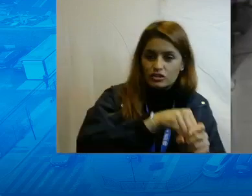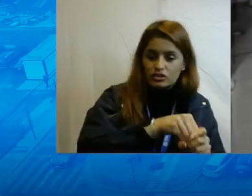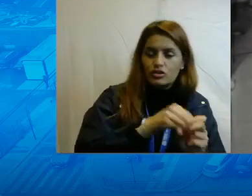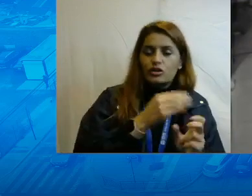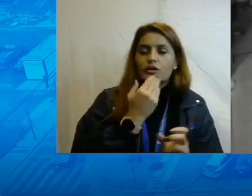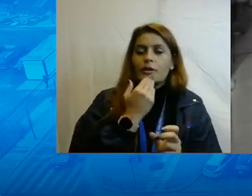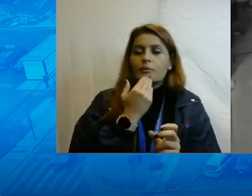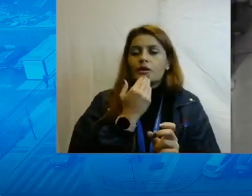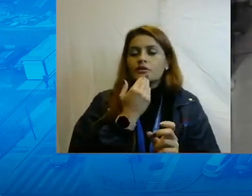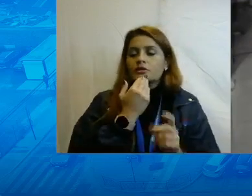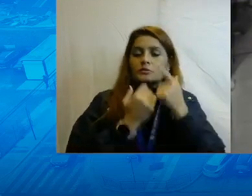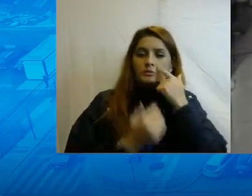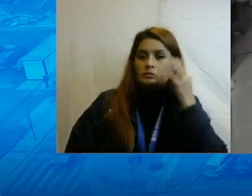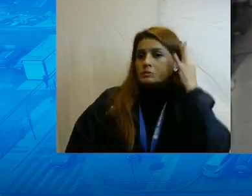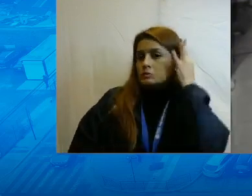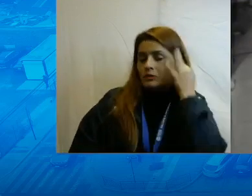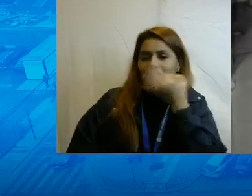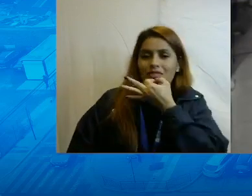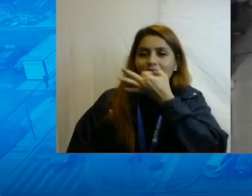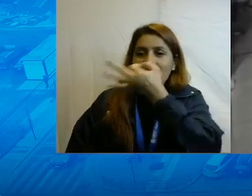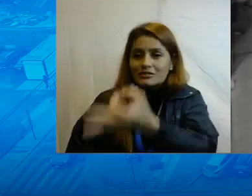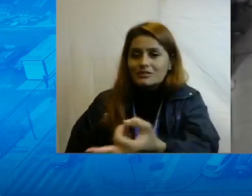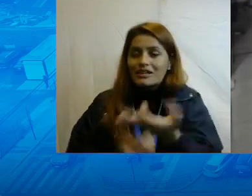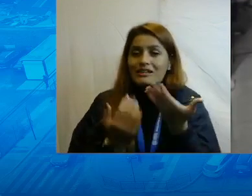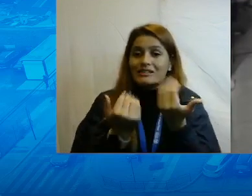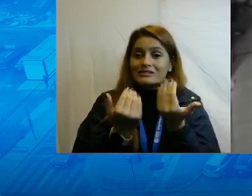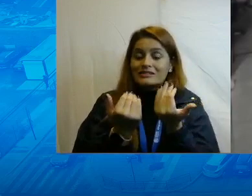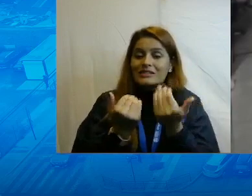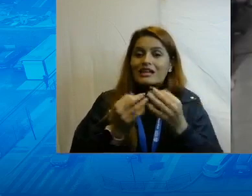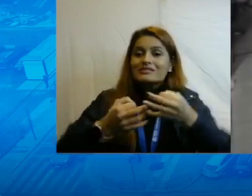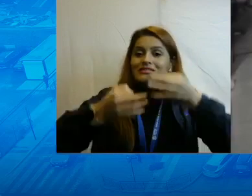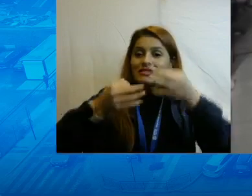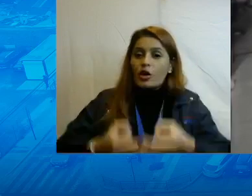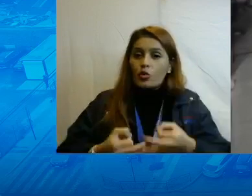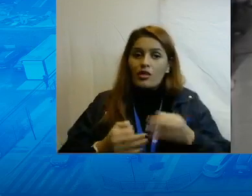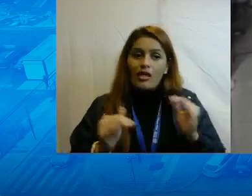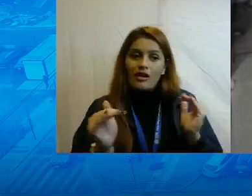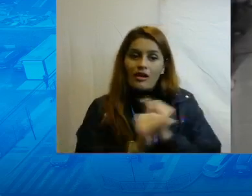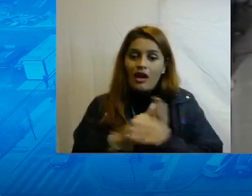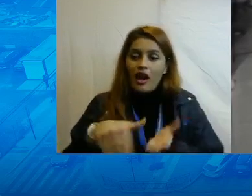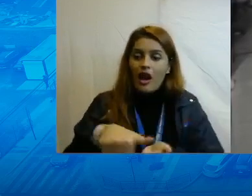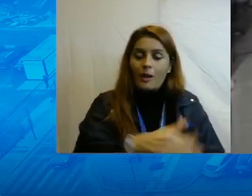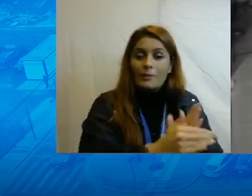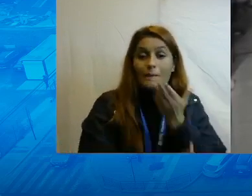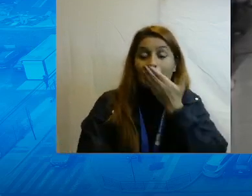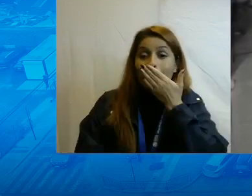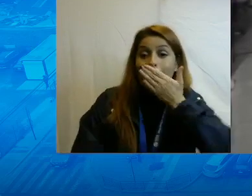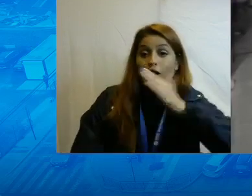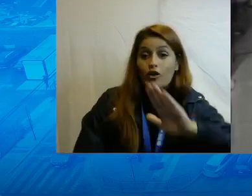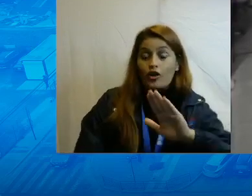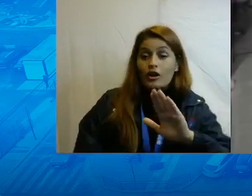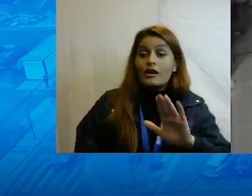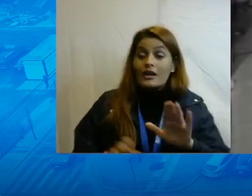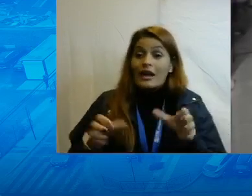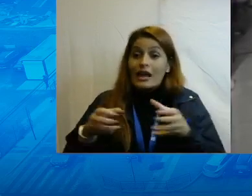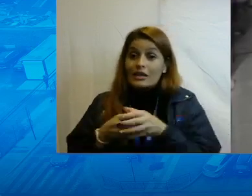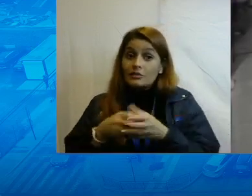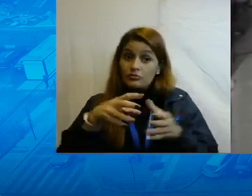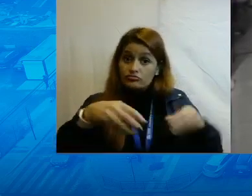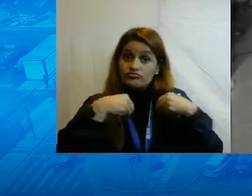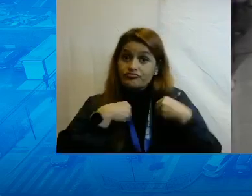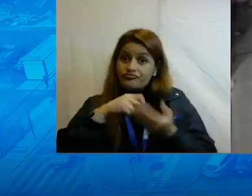bueno, vecinos, vecinas que plantean inquietud sobre seguridad vial o estas mejoras, el equipo lo toma, también